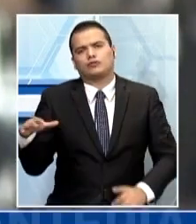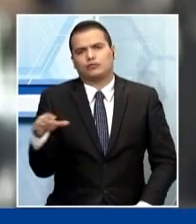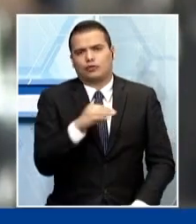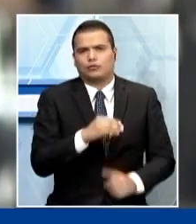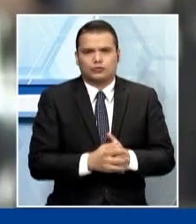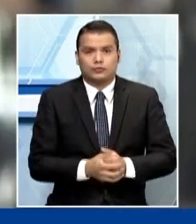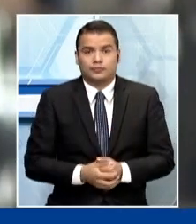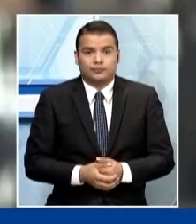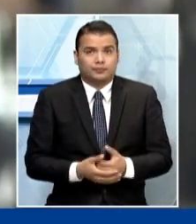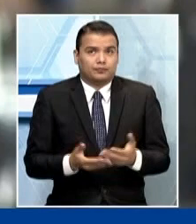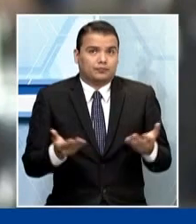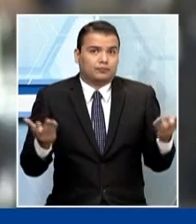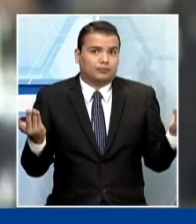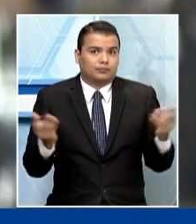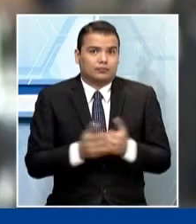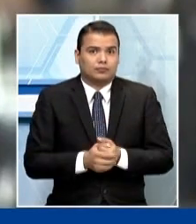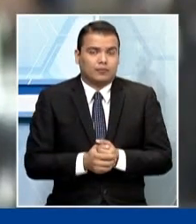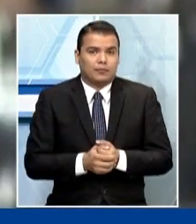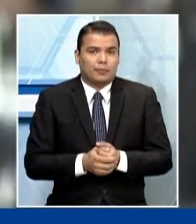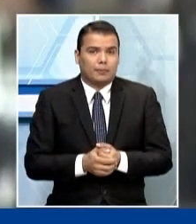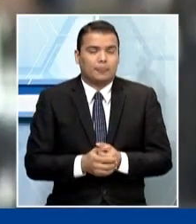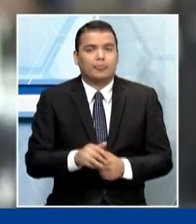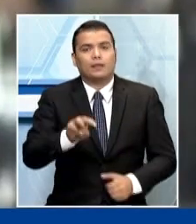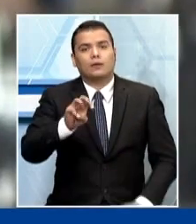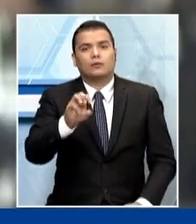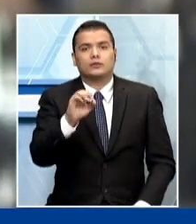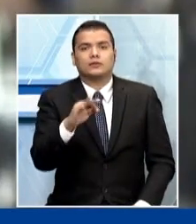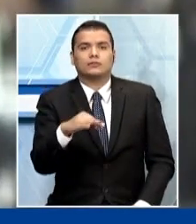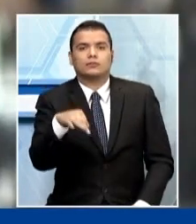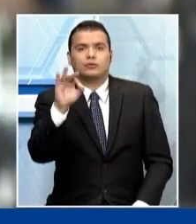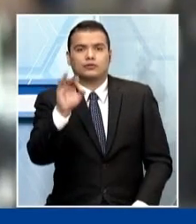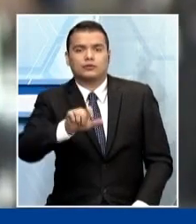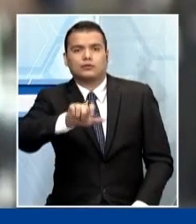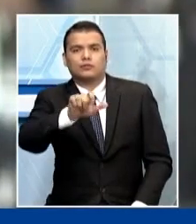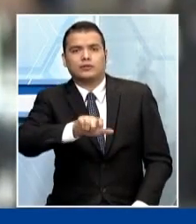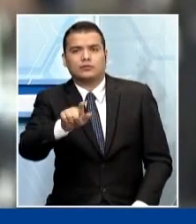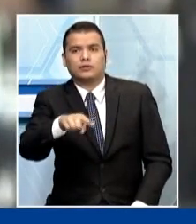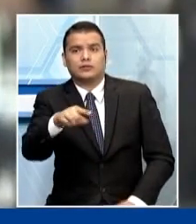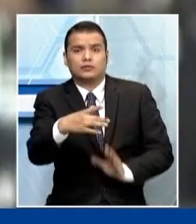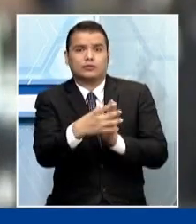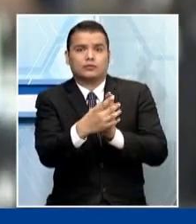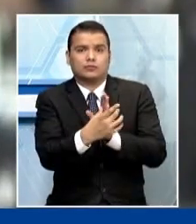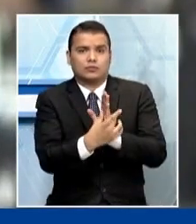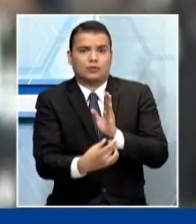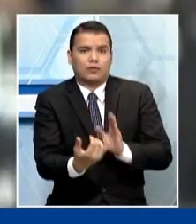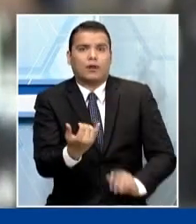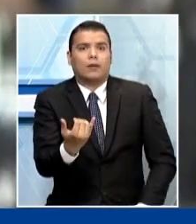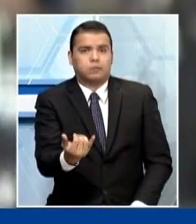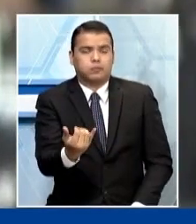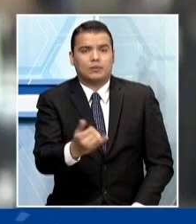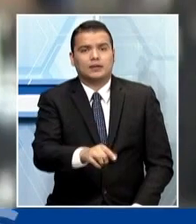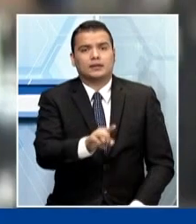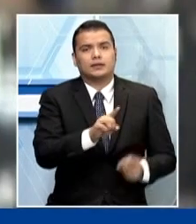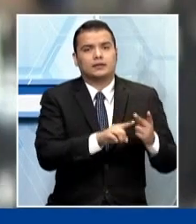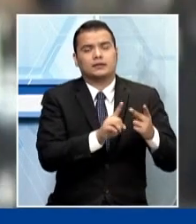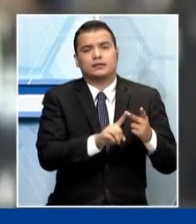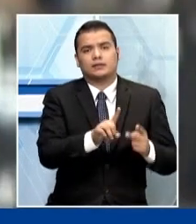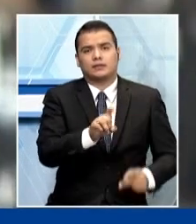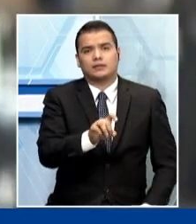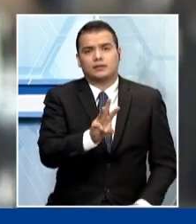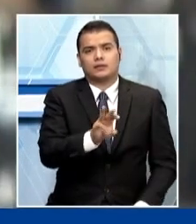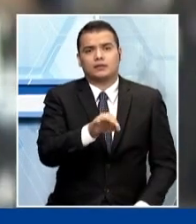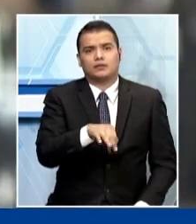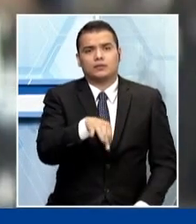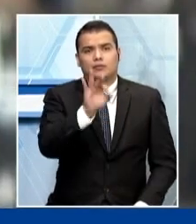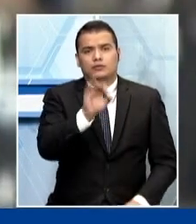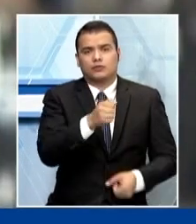más vulnerables, porque 80% de las personas viven en la pobreza, 63% tienen